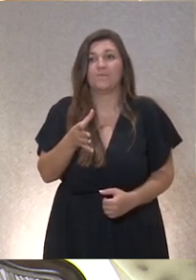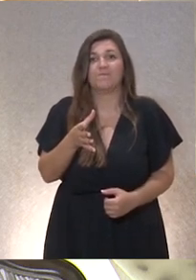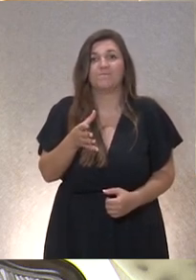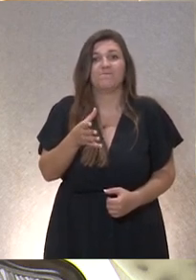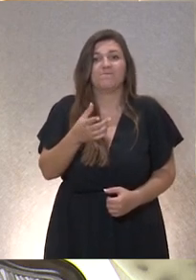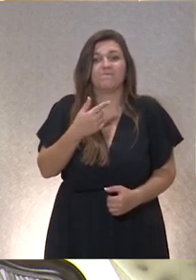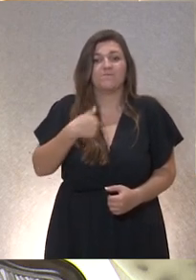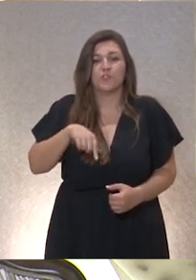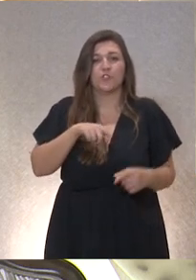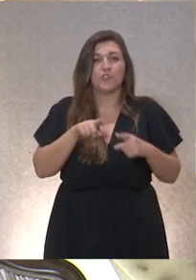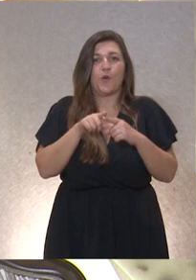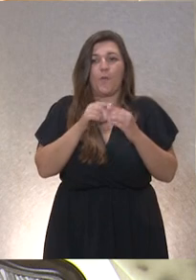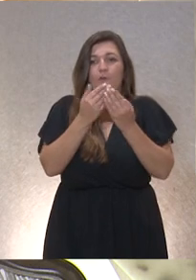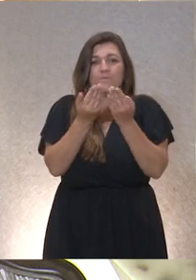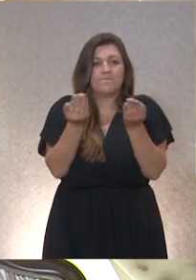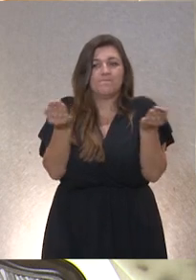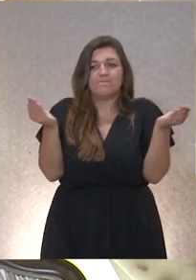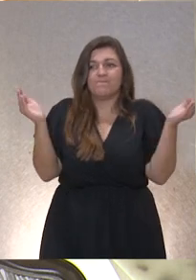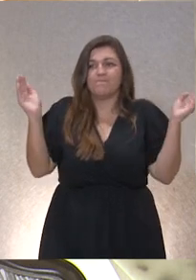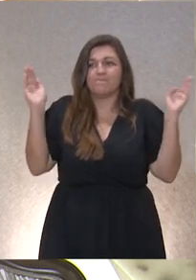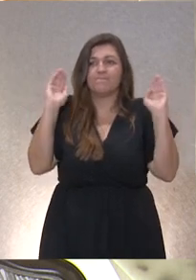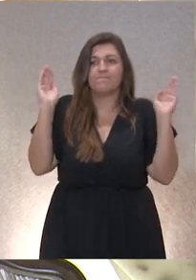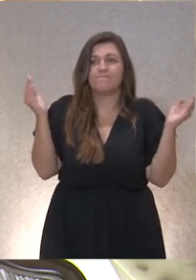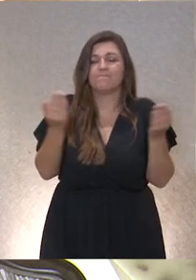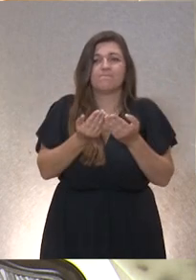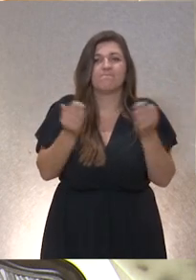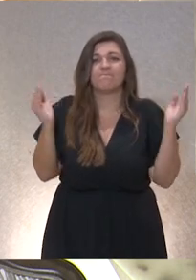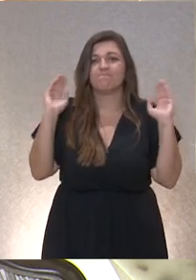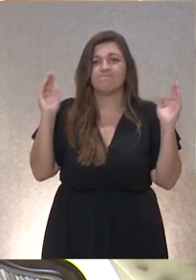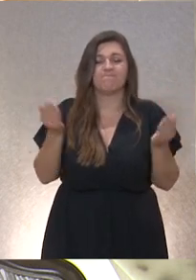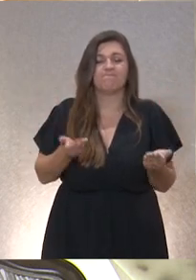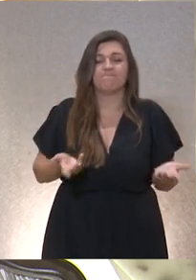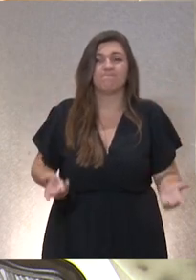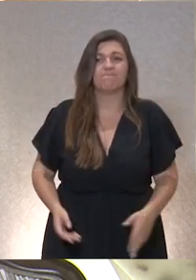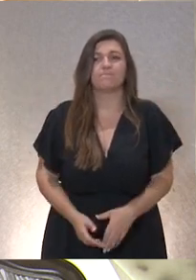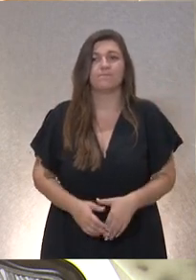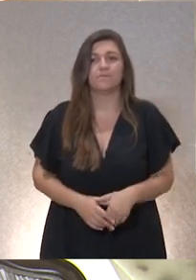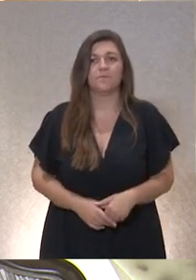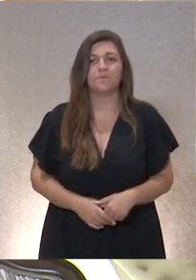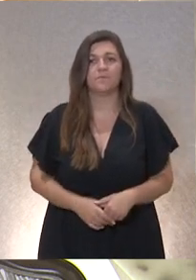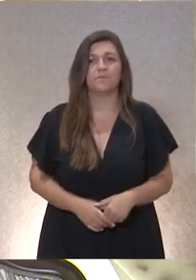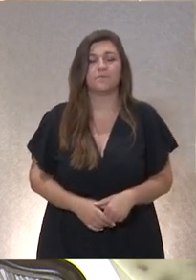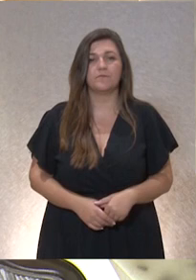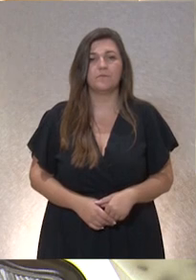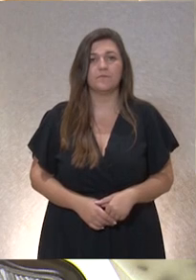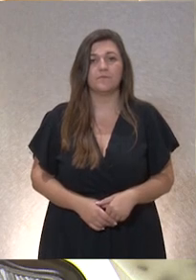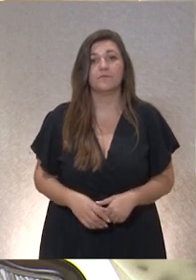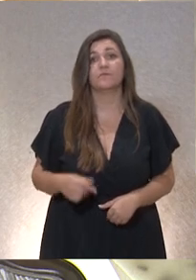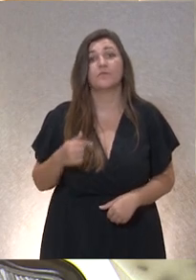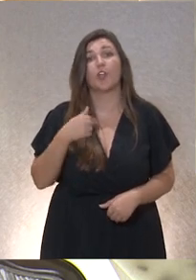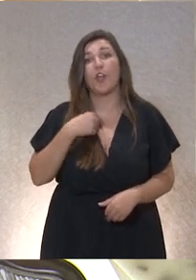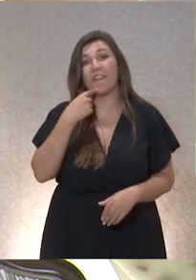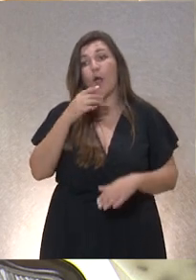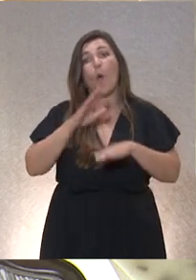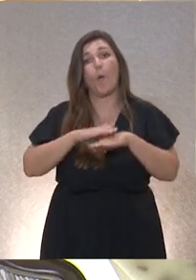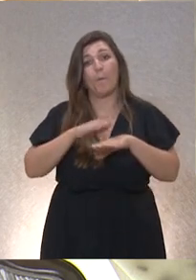vórtice que nos ha polarizado y yo he hecho mucha culpa a